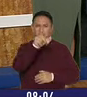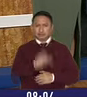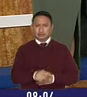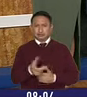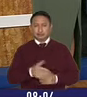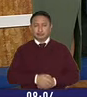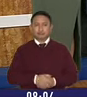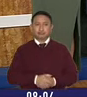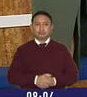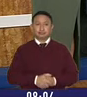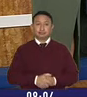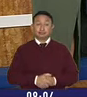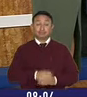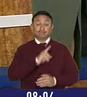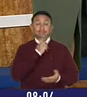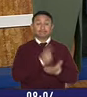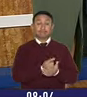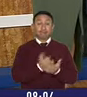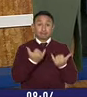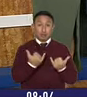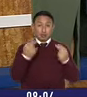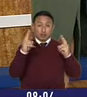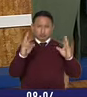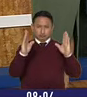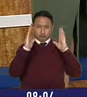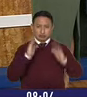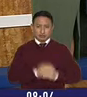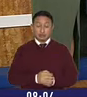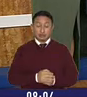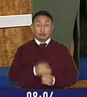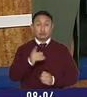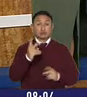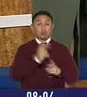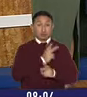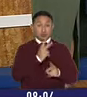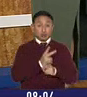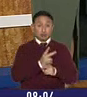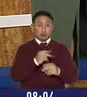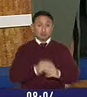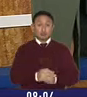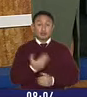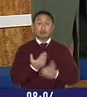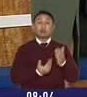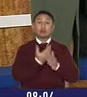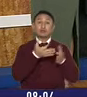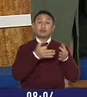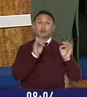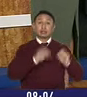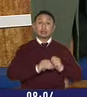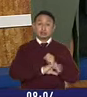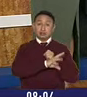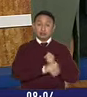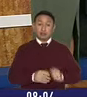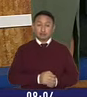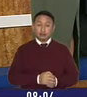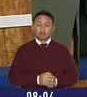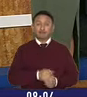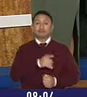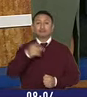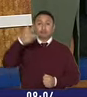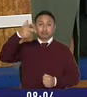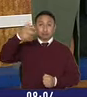conductores? Así es, y ahora presten mucha atención para que estén precavidos, amigos, porque hay nuevas modalidades, al parecer, de robo. Cámaras de